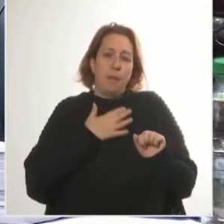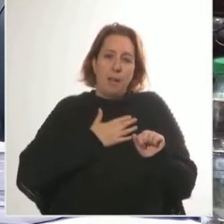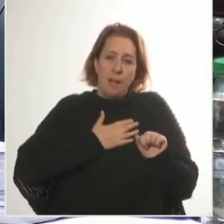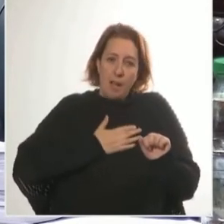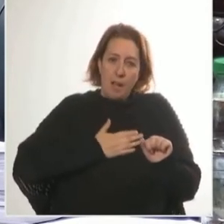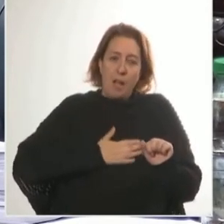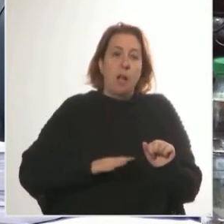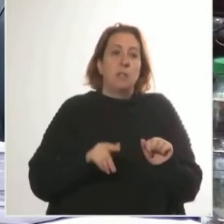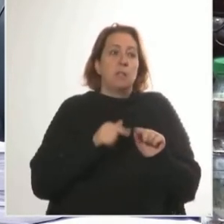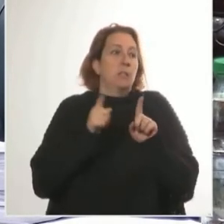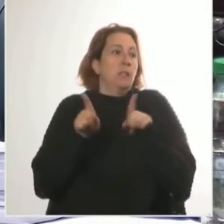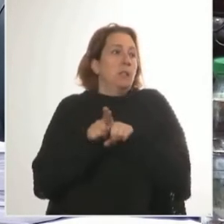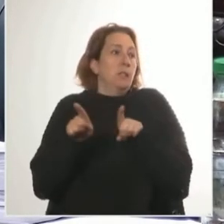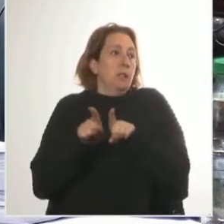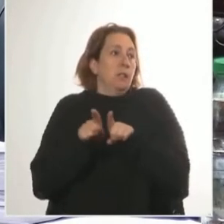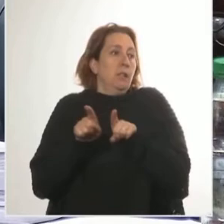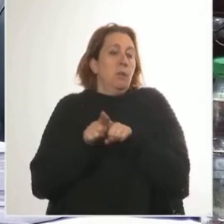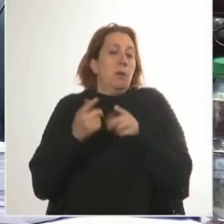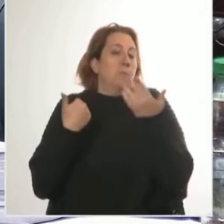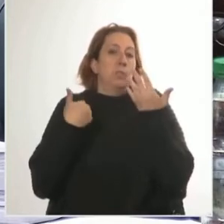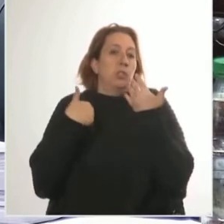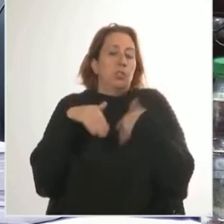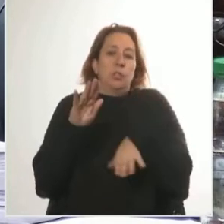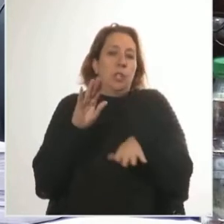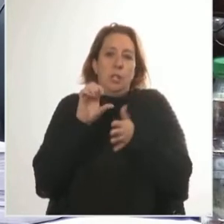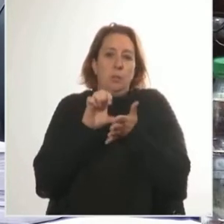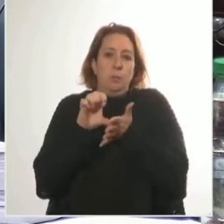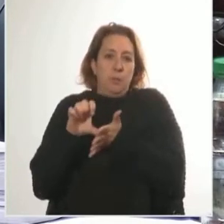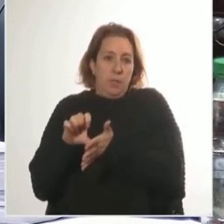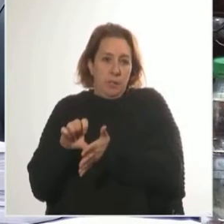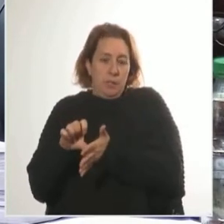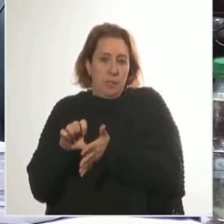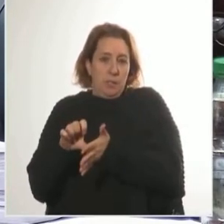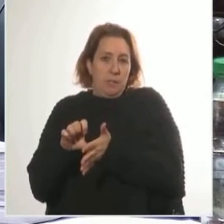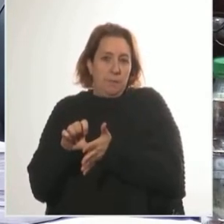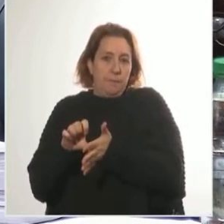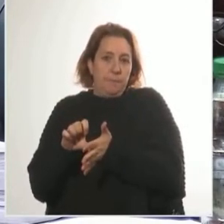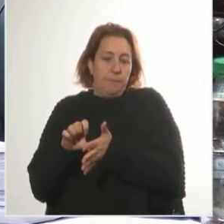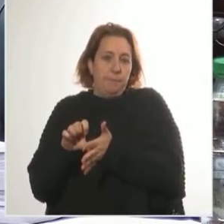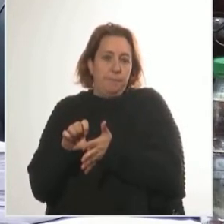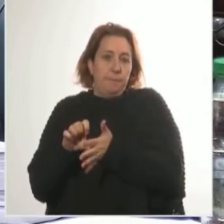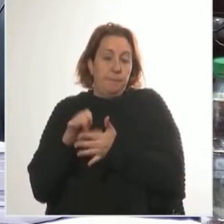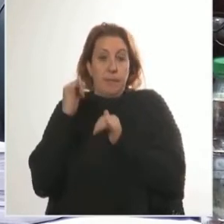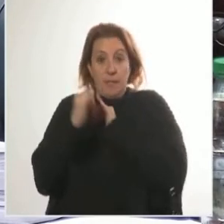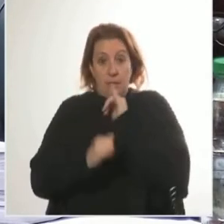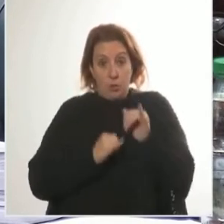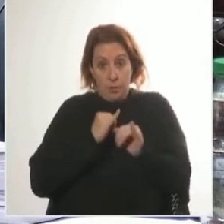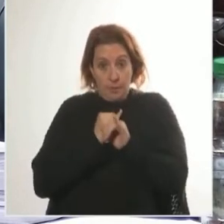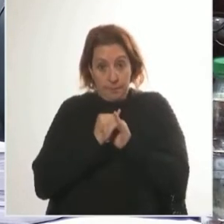lo estaban haciendo la inmensa mayoría de los países a nivel internacional.